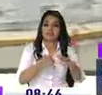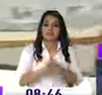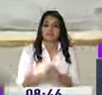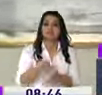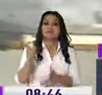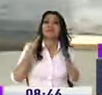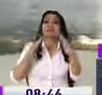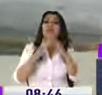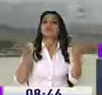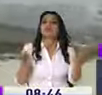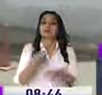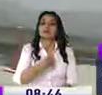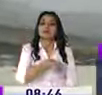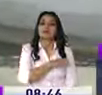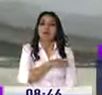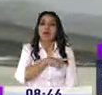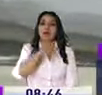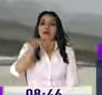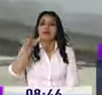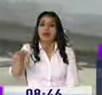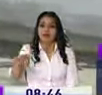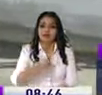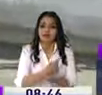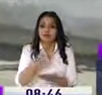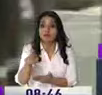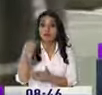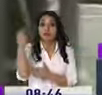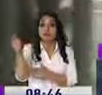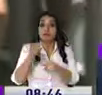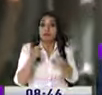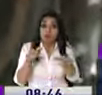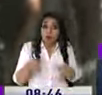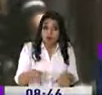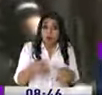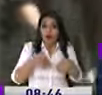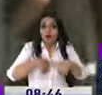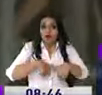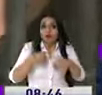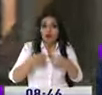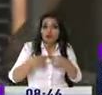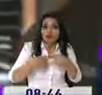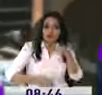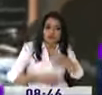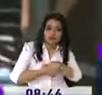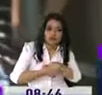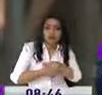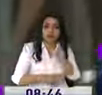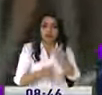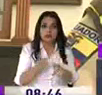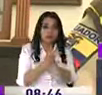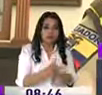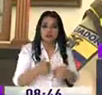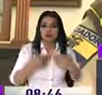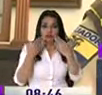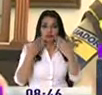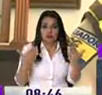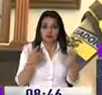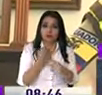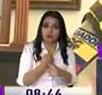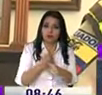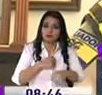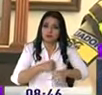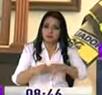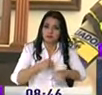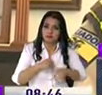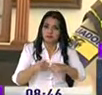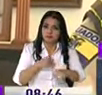tiene el pasaje de regreso a España para la próxima semana. No saben dónde se esconde o quién lo protege. Se están haciendo todos los trámites